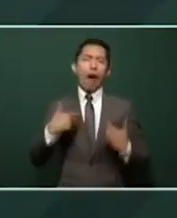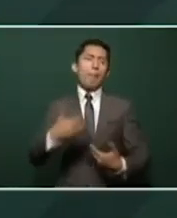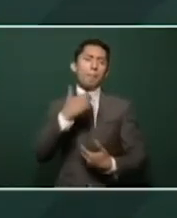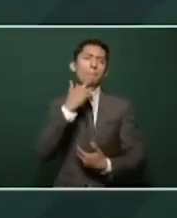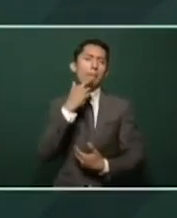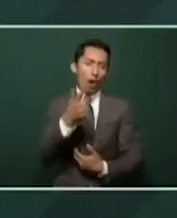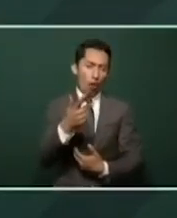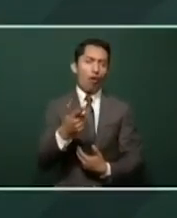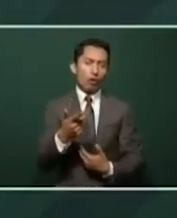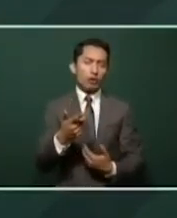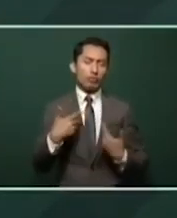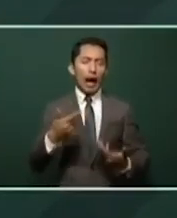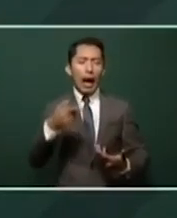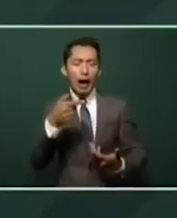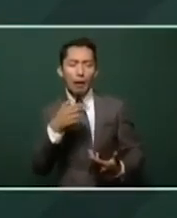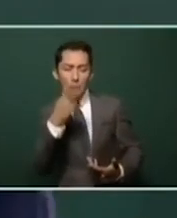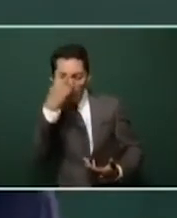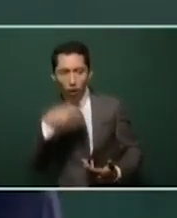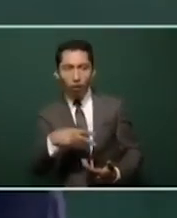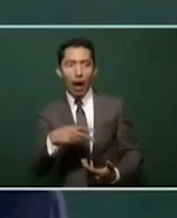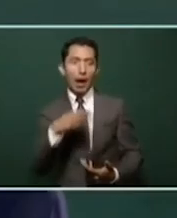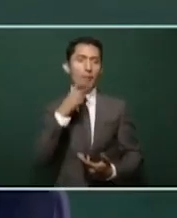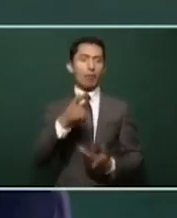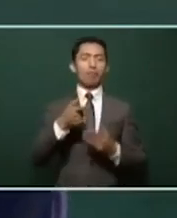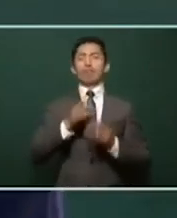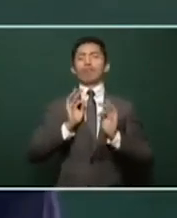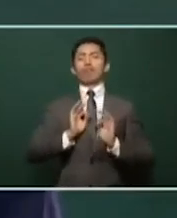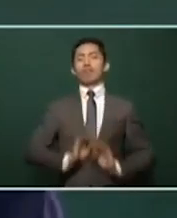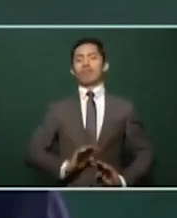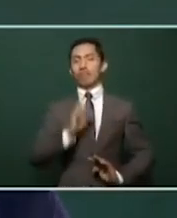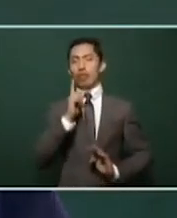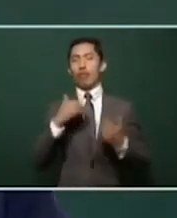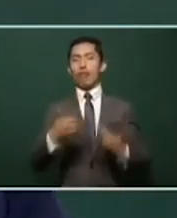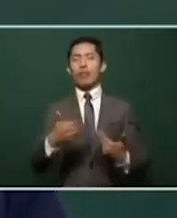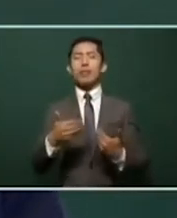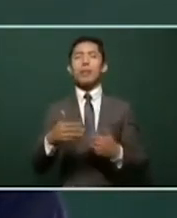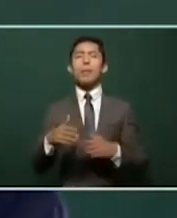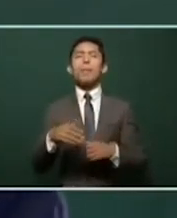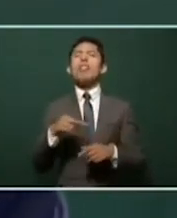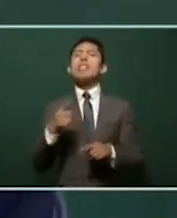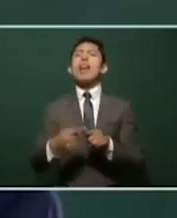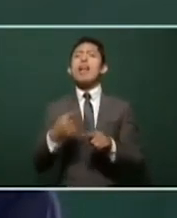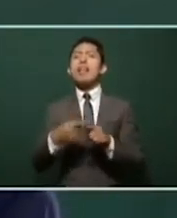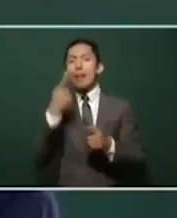Como nunca. En el país. Además, ¿quién mide eso?